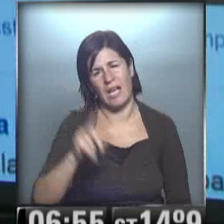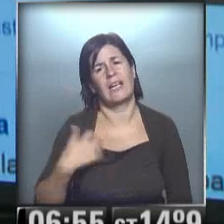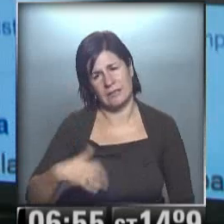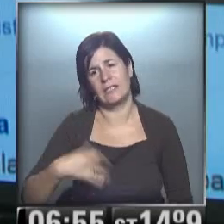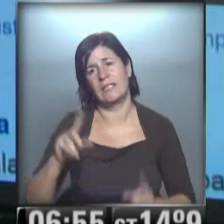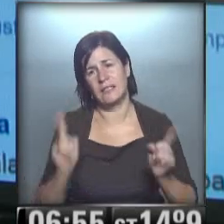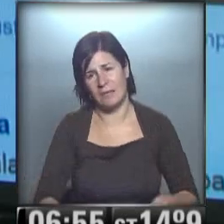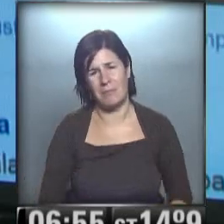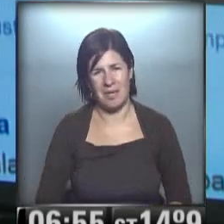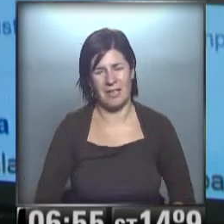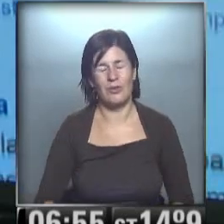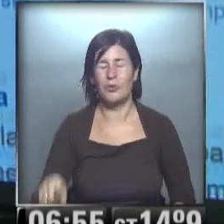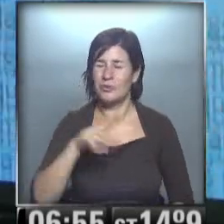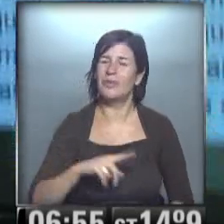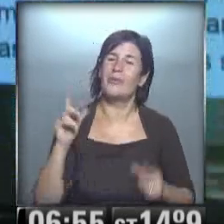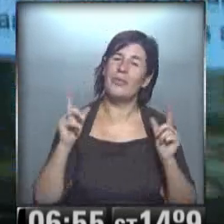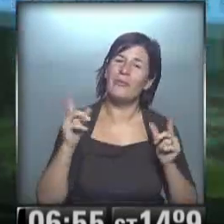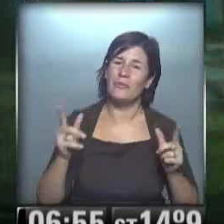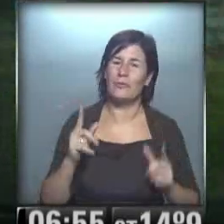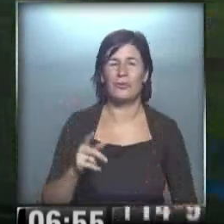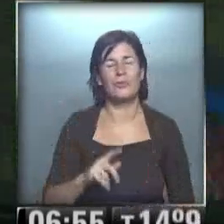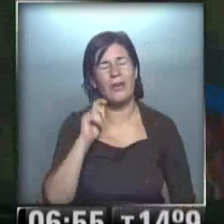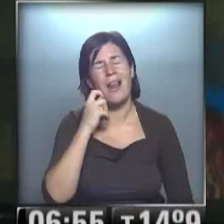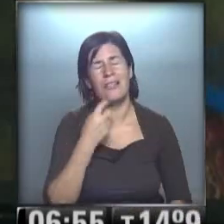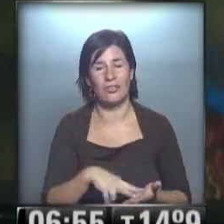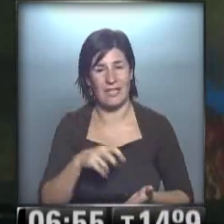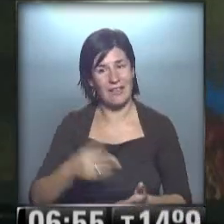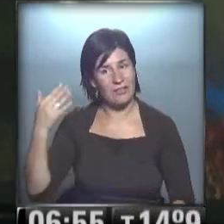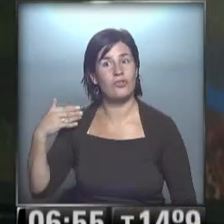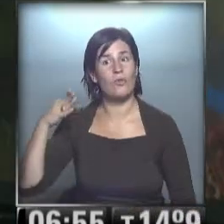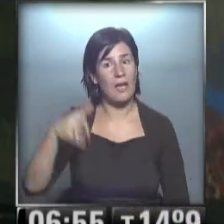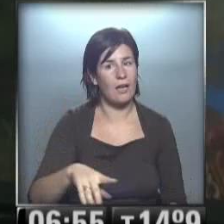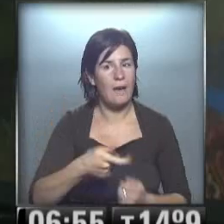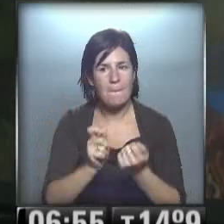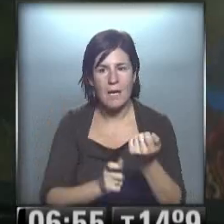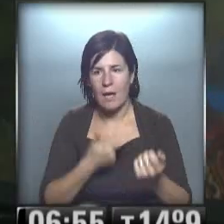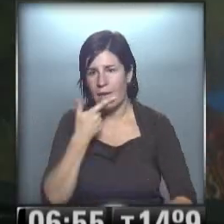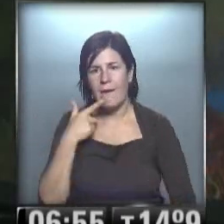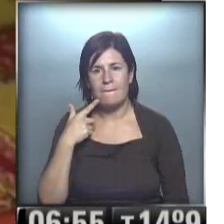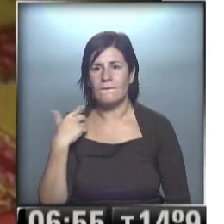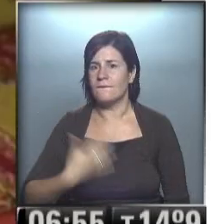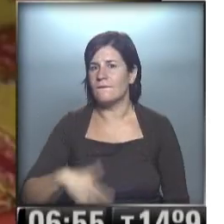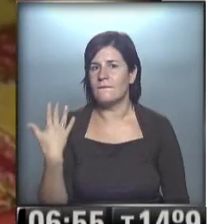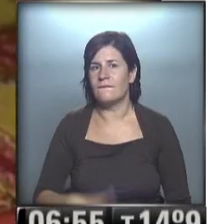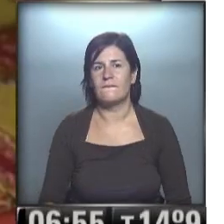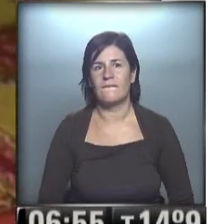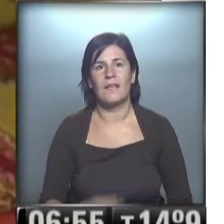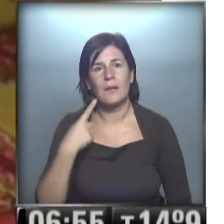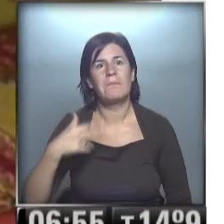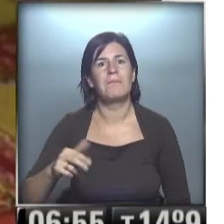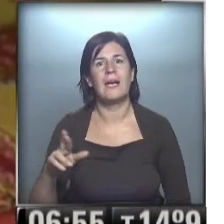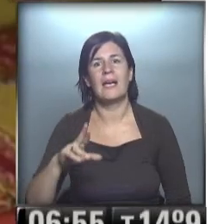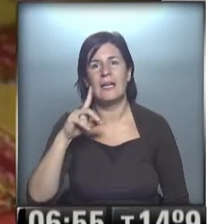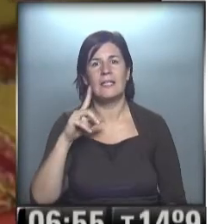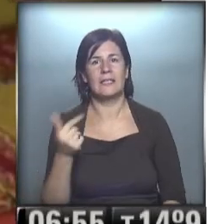¿eh? Disfrútenlo mucho, me encantó Salta, estuve por ahí comiendo unas empanadas deliciosas. Mira, tenemos a María Tesel, vamos